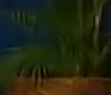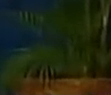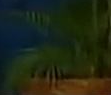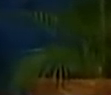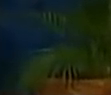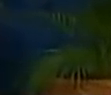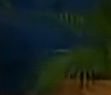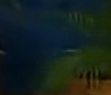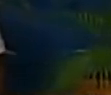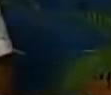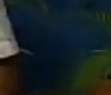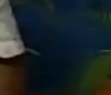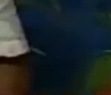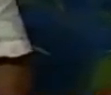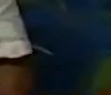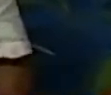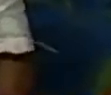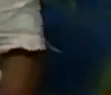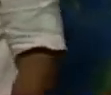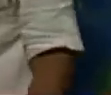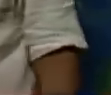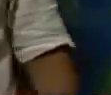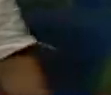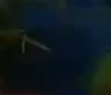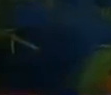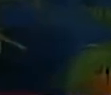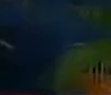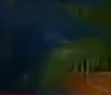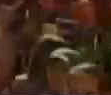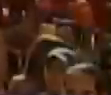no habrá referéndum en este país.